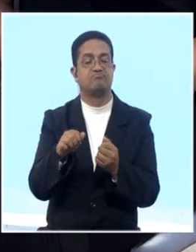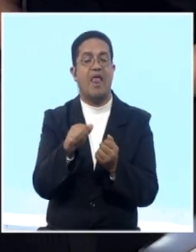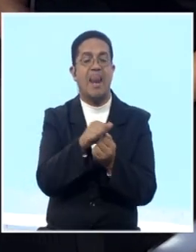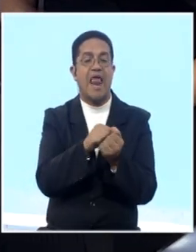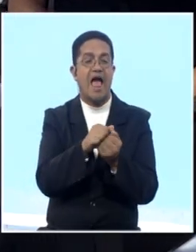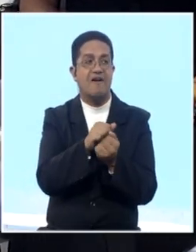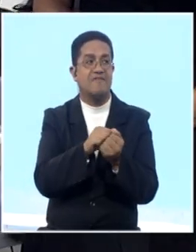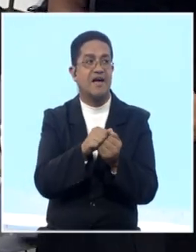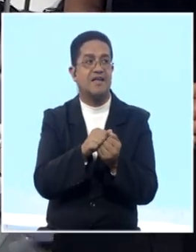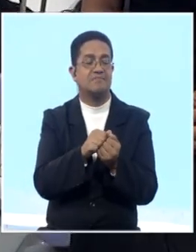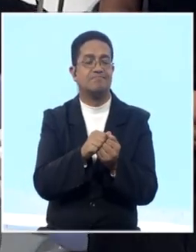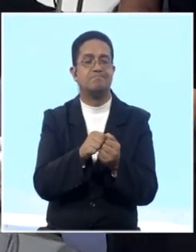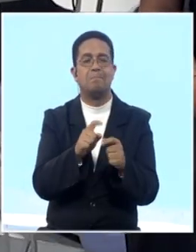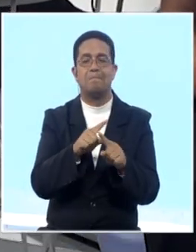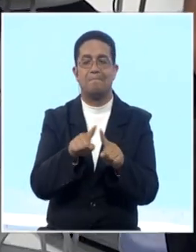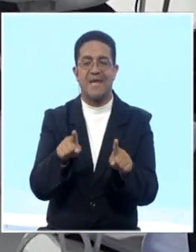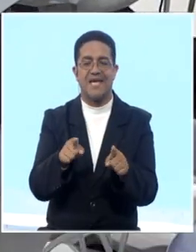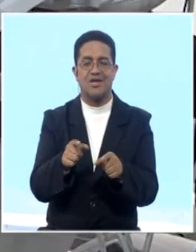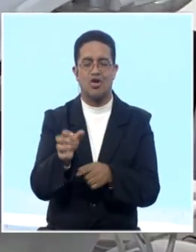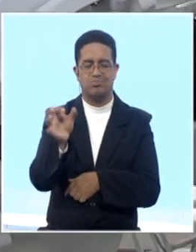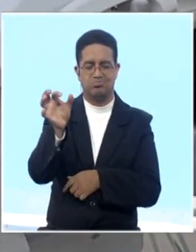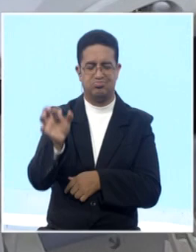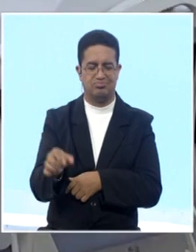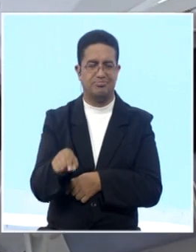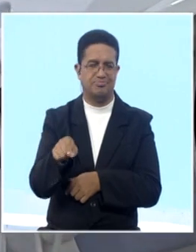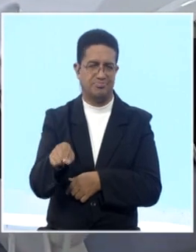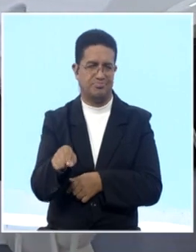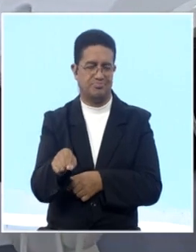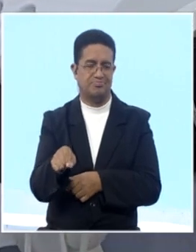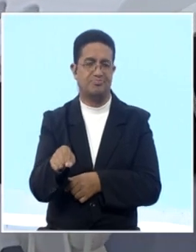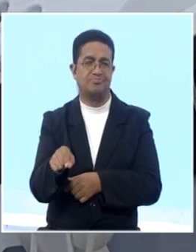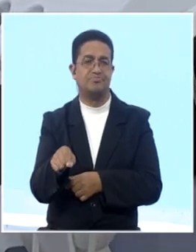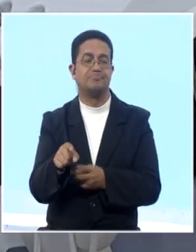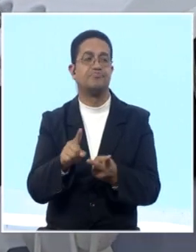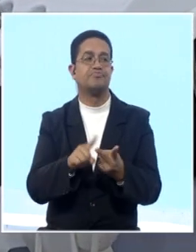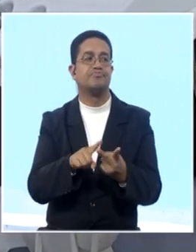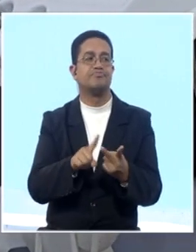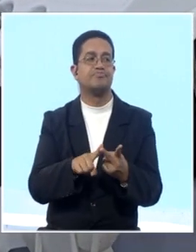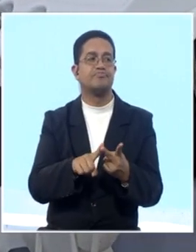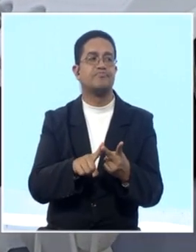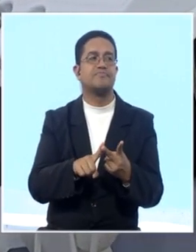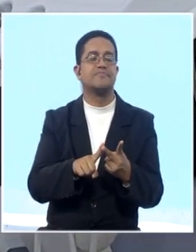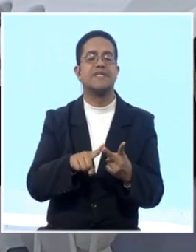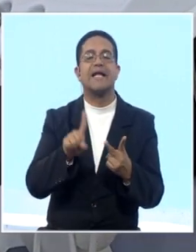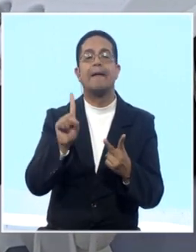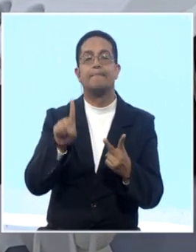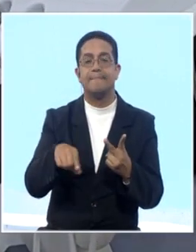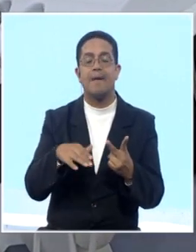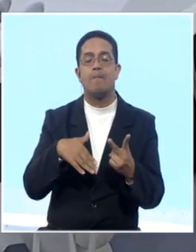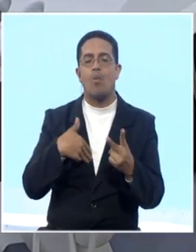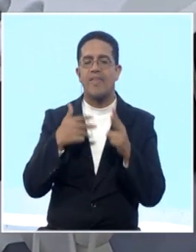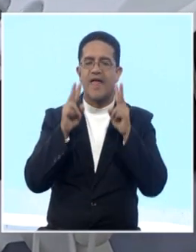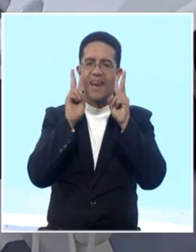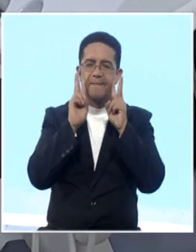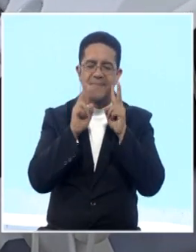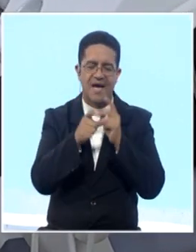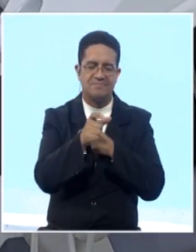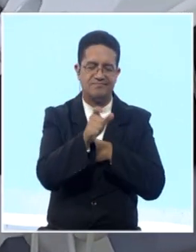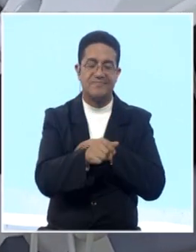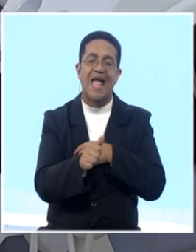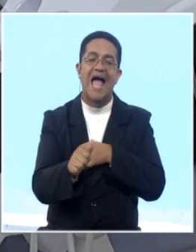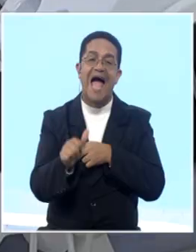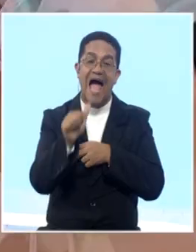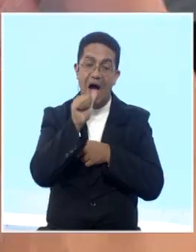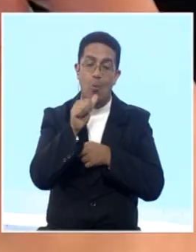las tableticas efervescentes de Corega Tabs, es una buena opción. También la podemos higienizar con agua